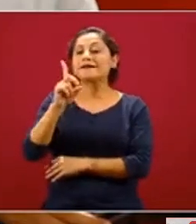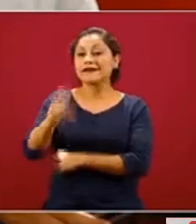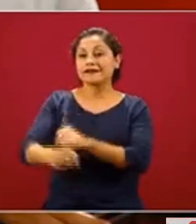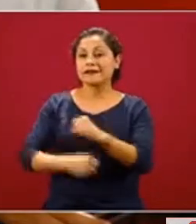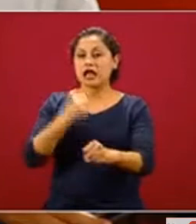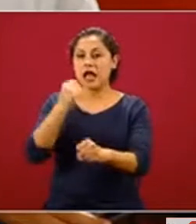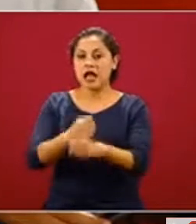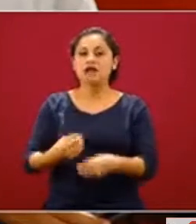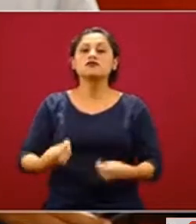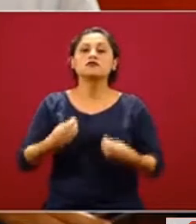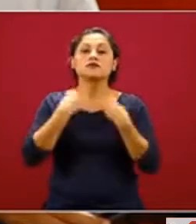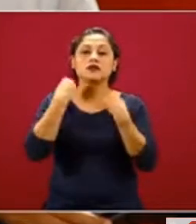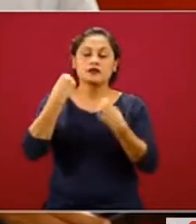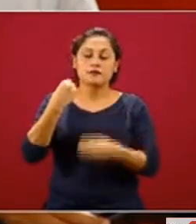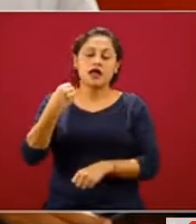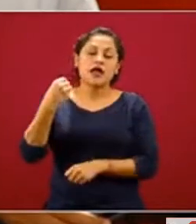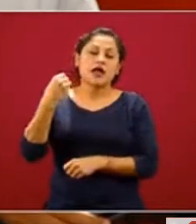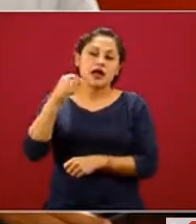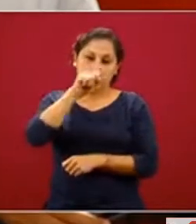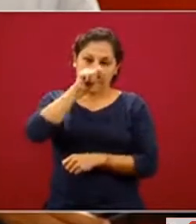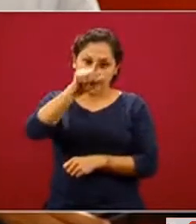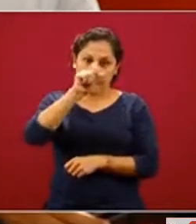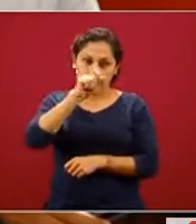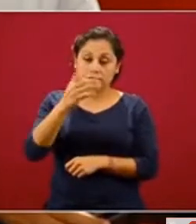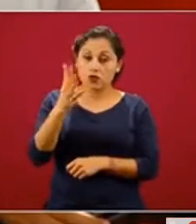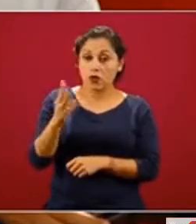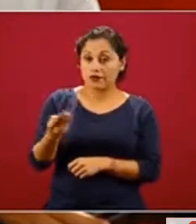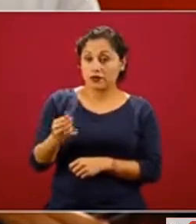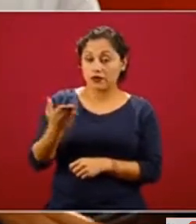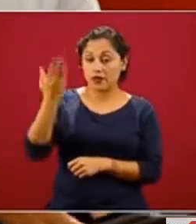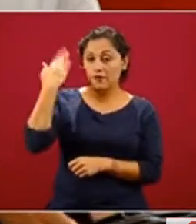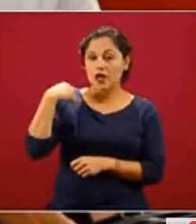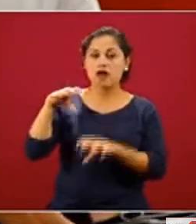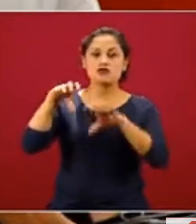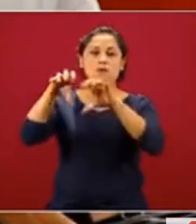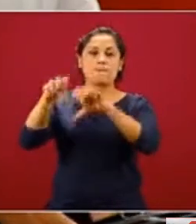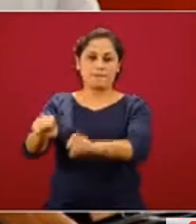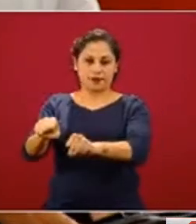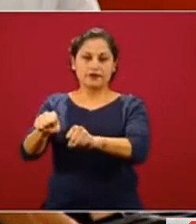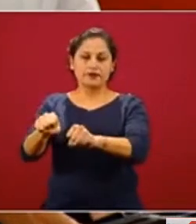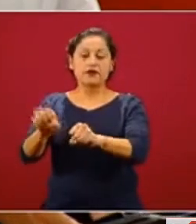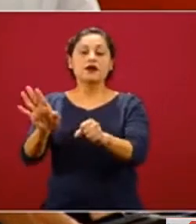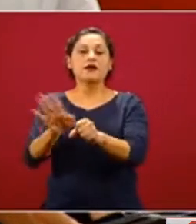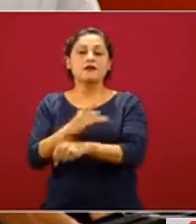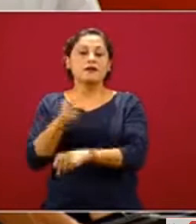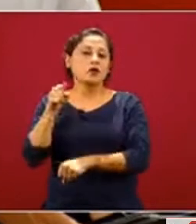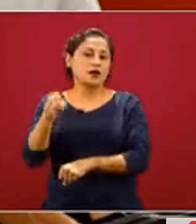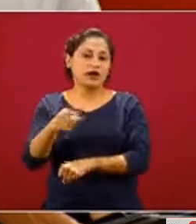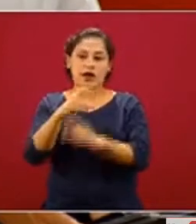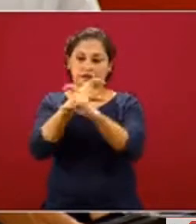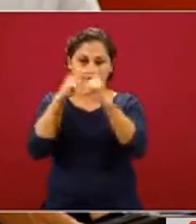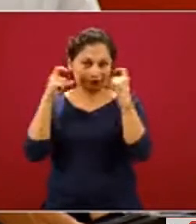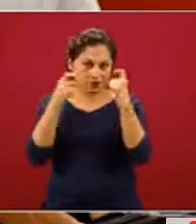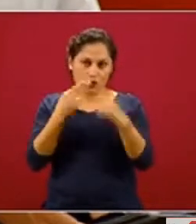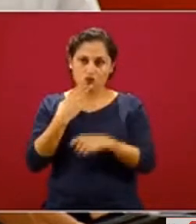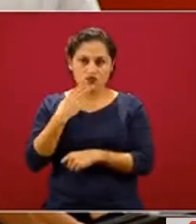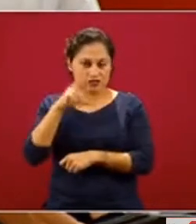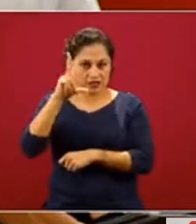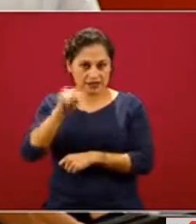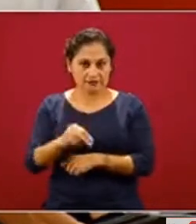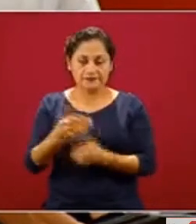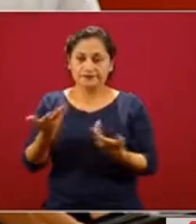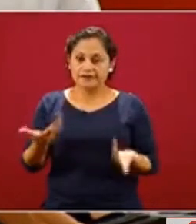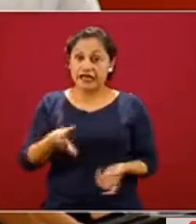de Jalisco, quien el 4 de mayo pasado fue arrestado, esto por no usar cubrebocas. Desafortunadamente, después de